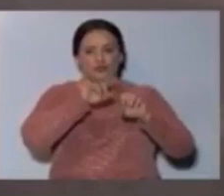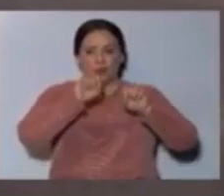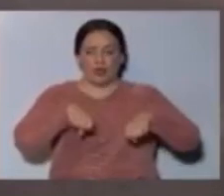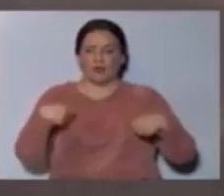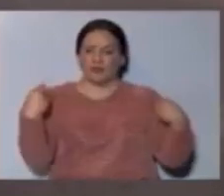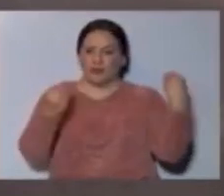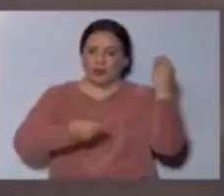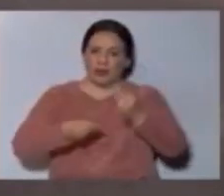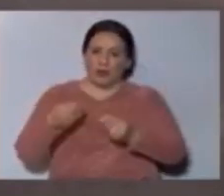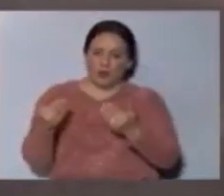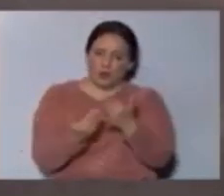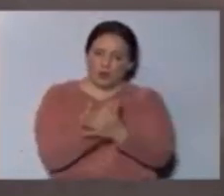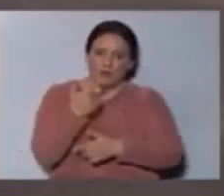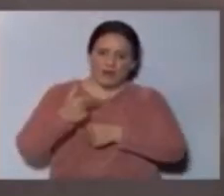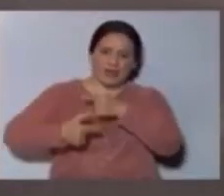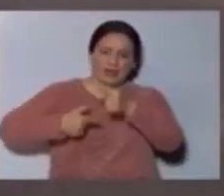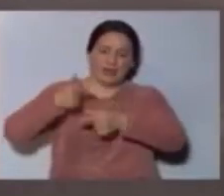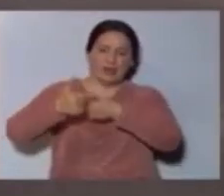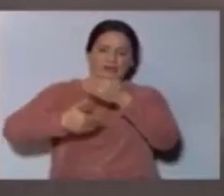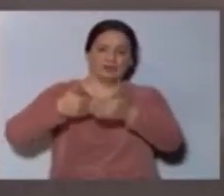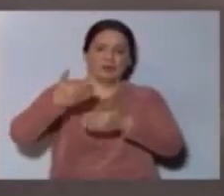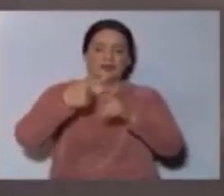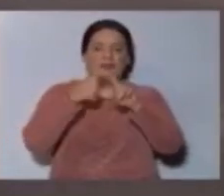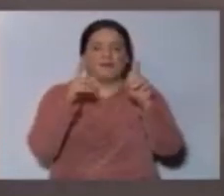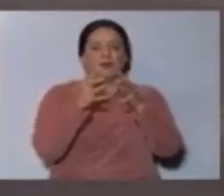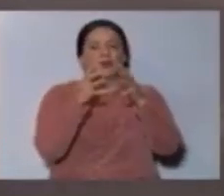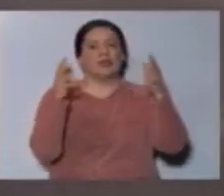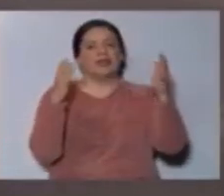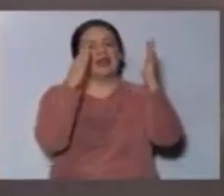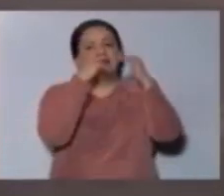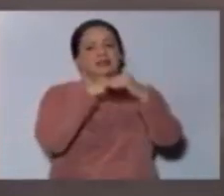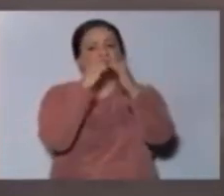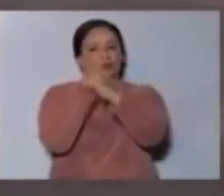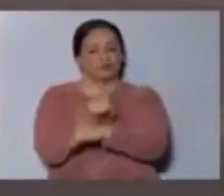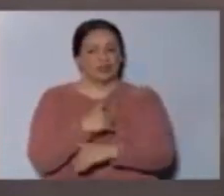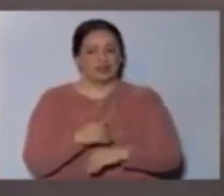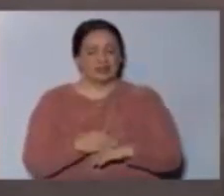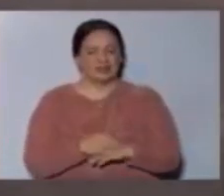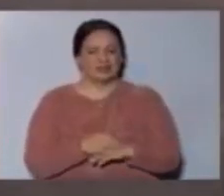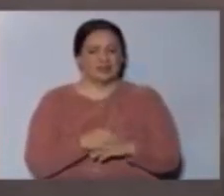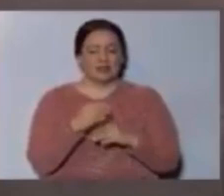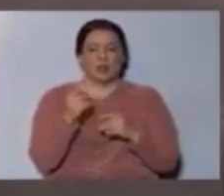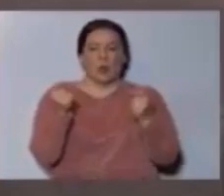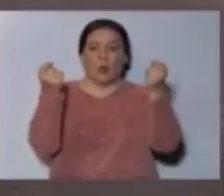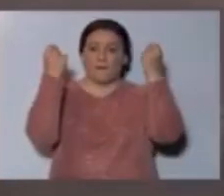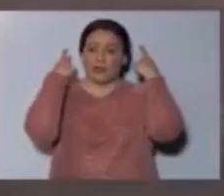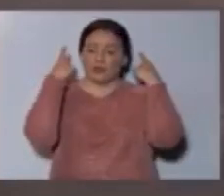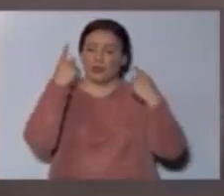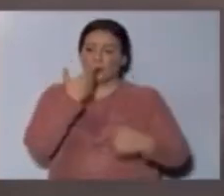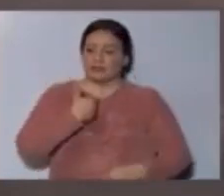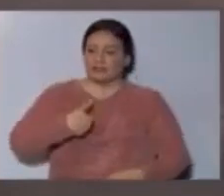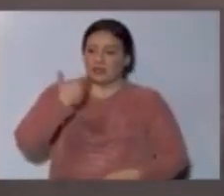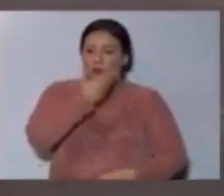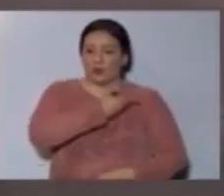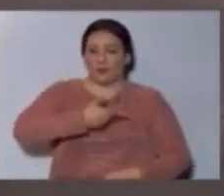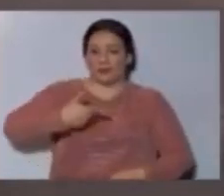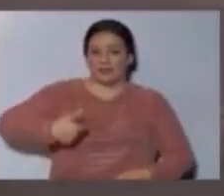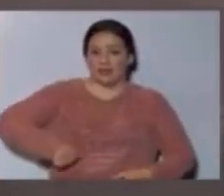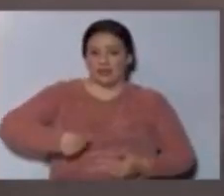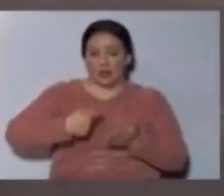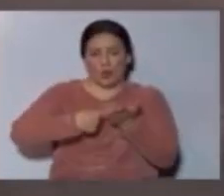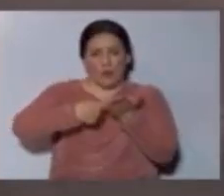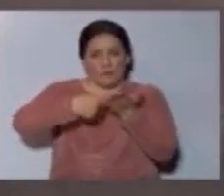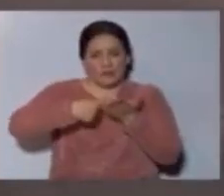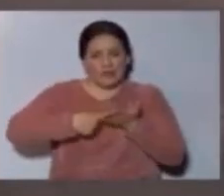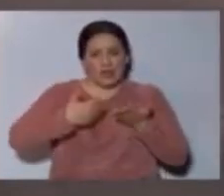aportarle a las nuevas generaciones. Pero hay grandes ausentes. Omitió el señor presidente comentarnos cuál